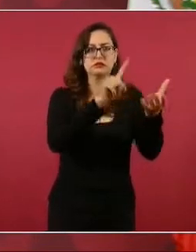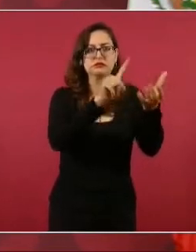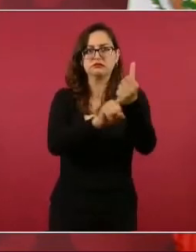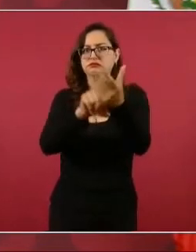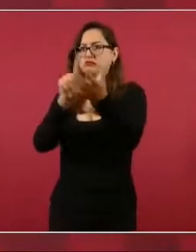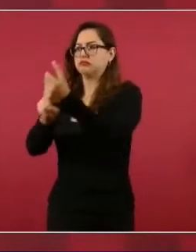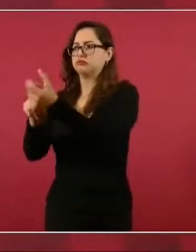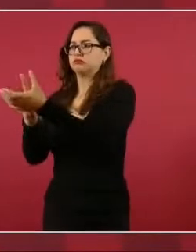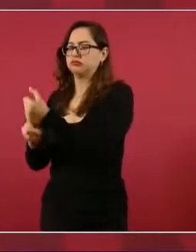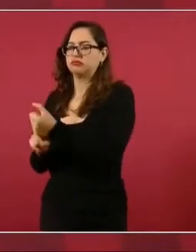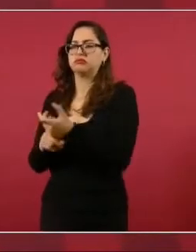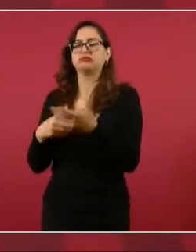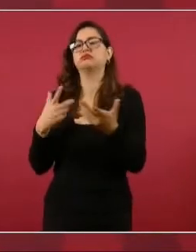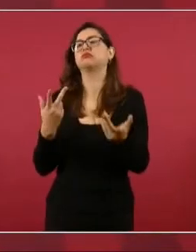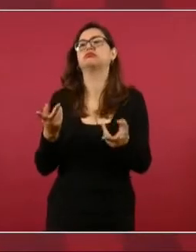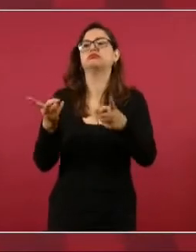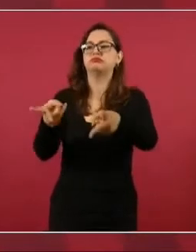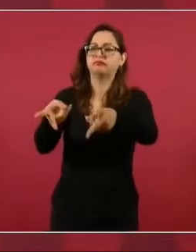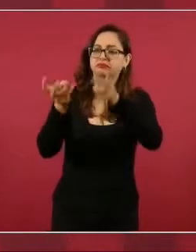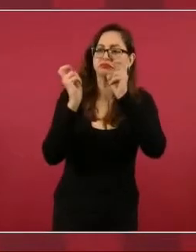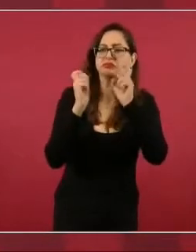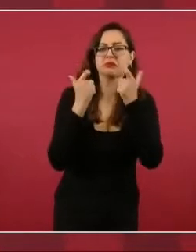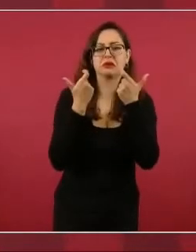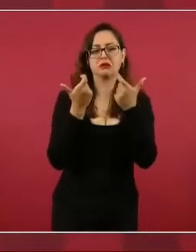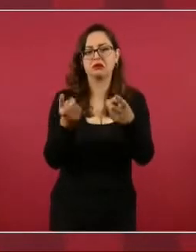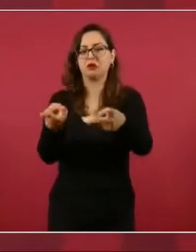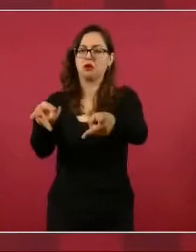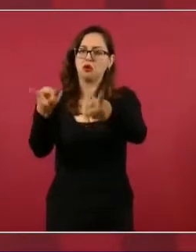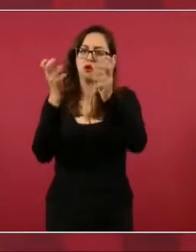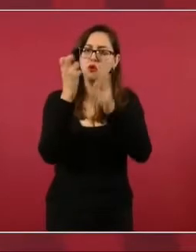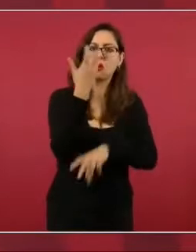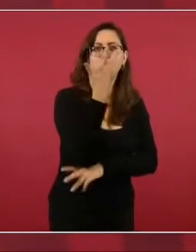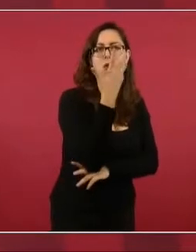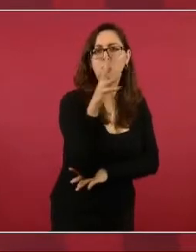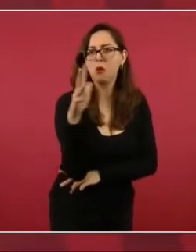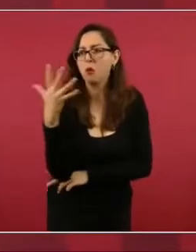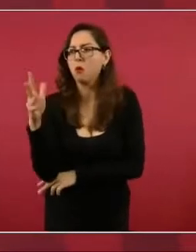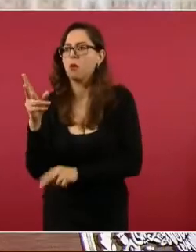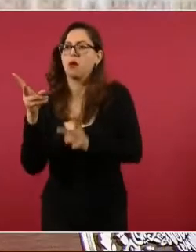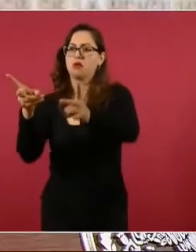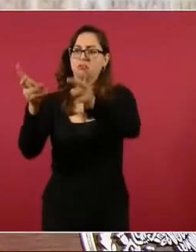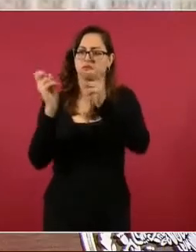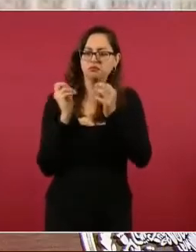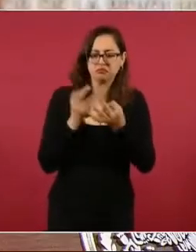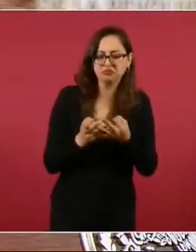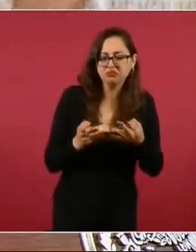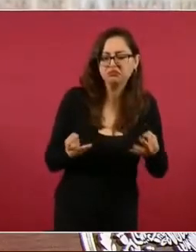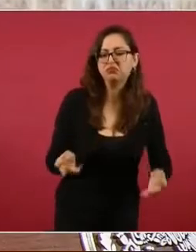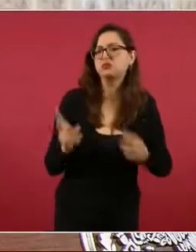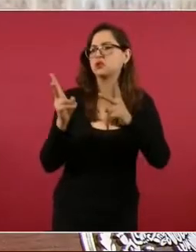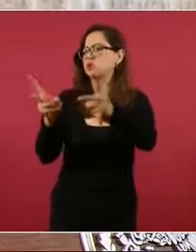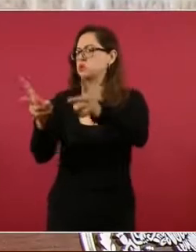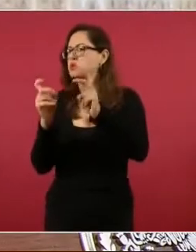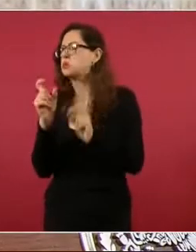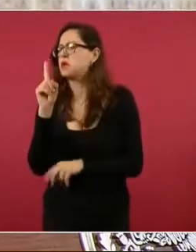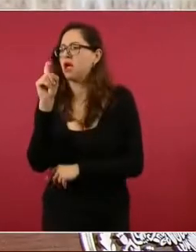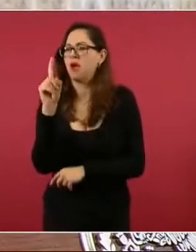de recursos naturales, de bienes de los pueblos, como nunca en la